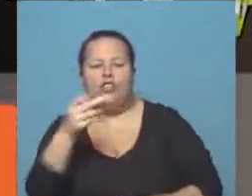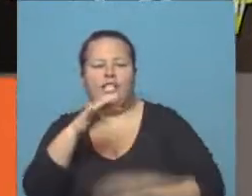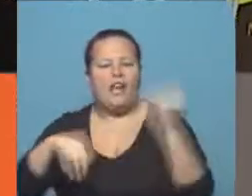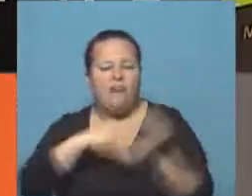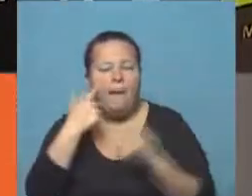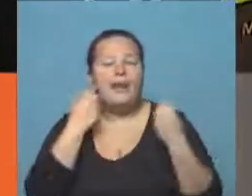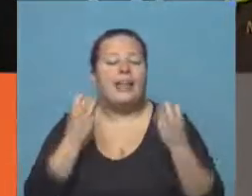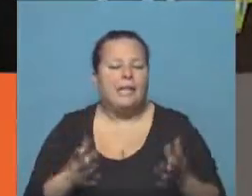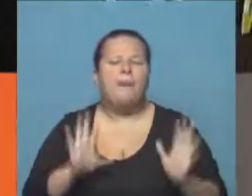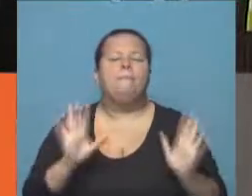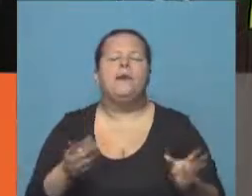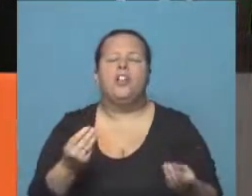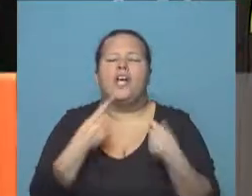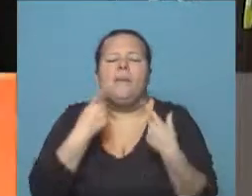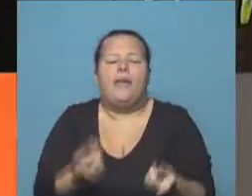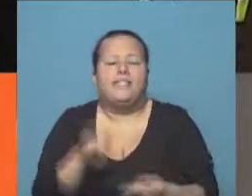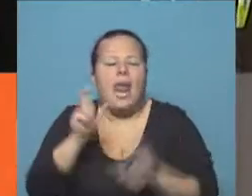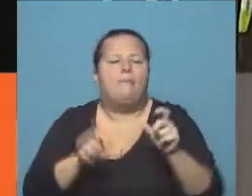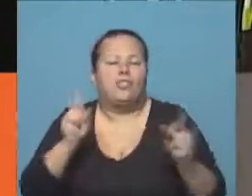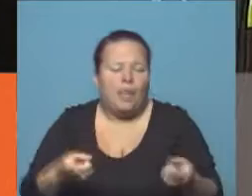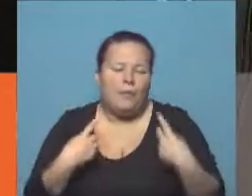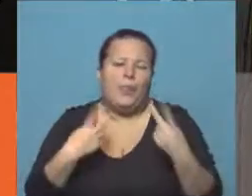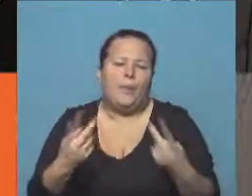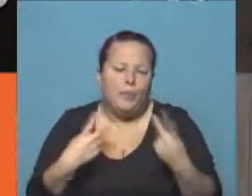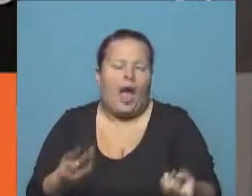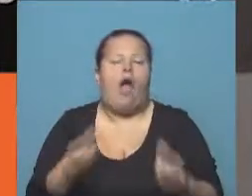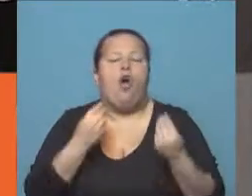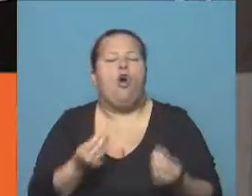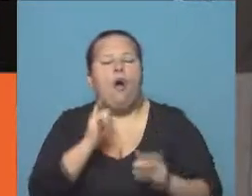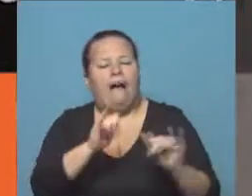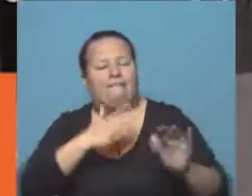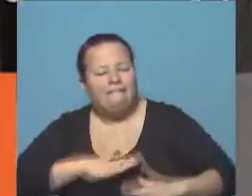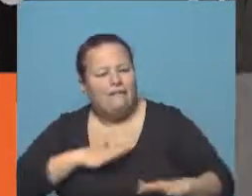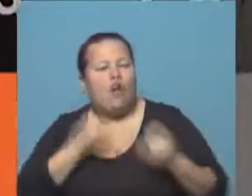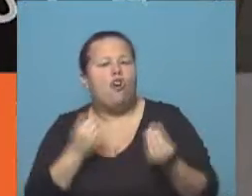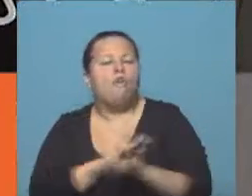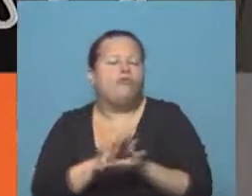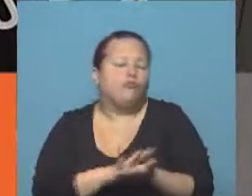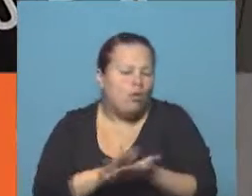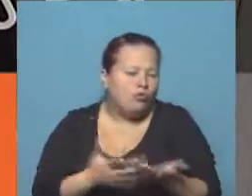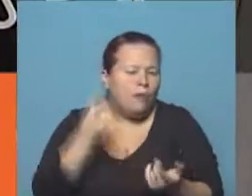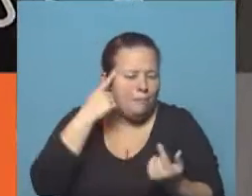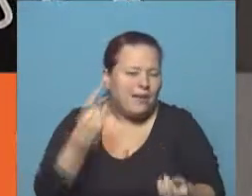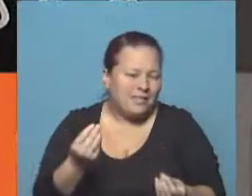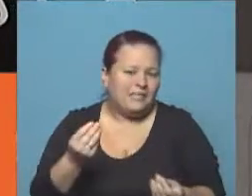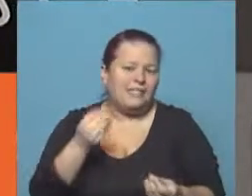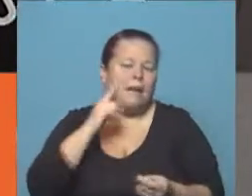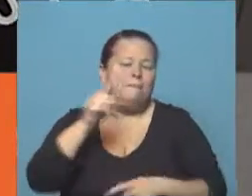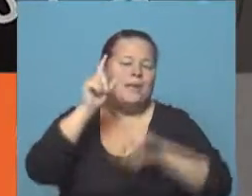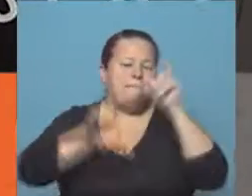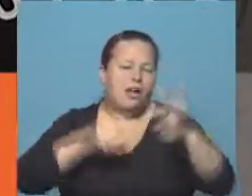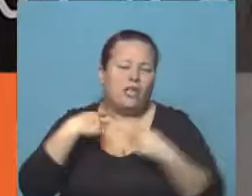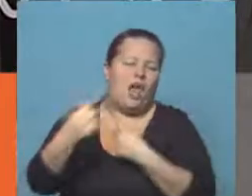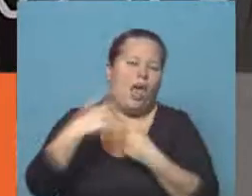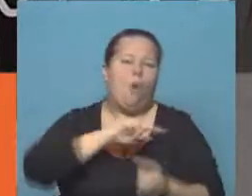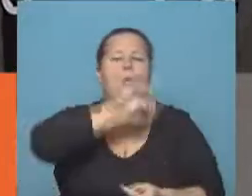están expectantes, pero ¿qué se le dice al usuario también? ¿Cómo se tranquiliza, cómo se lleva por lo menos una reflexión a los miles de usuarios que tienen